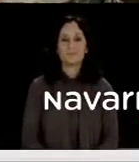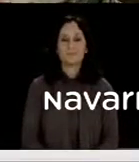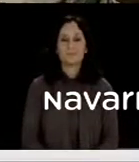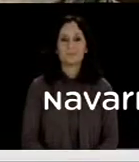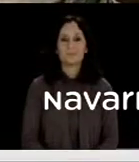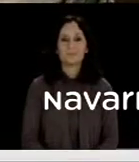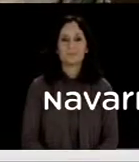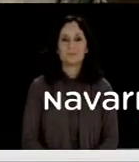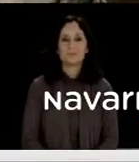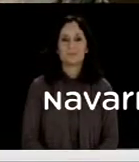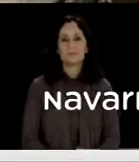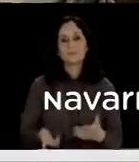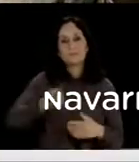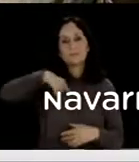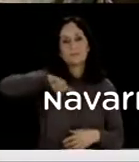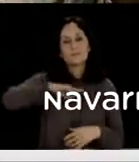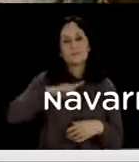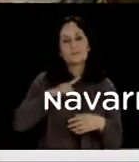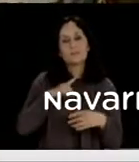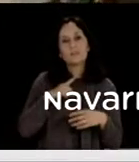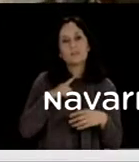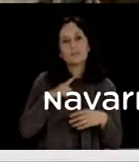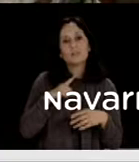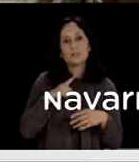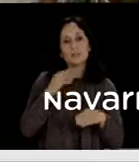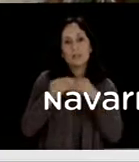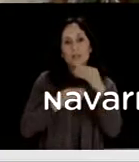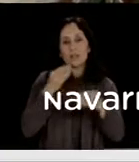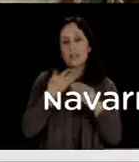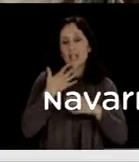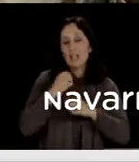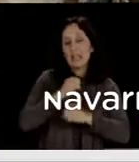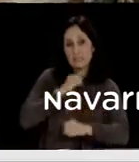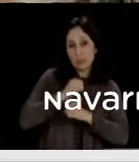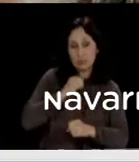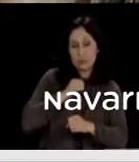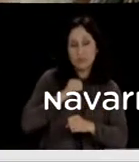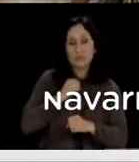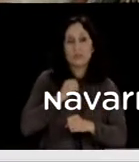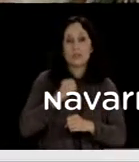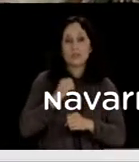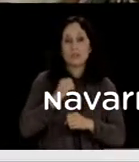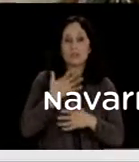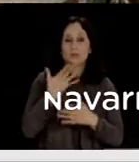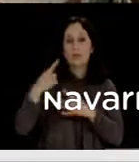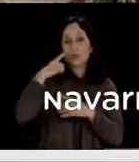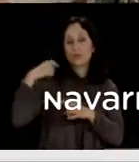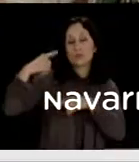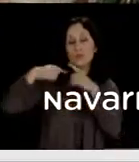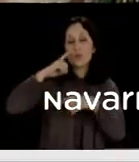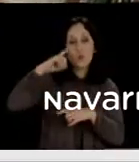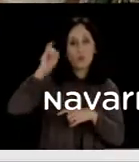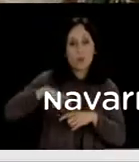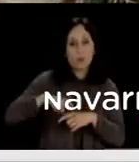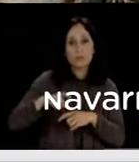Por los quincalleros, que eran más o menos, aquí se les decía gitanos, pero eran, que son de tradición húngara, los